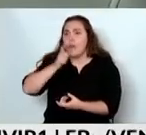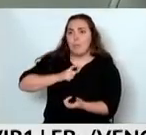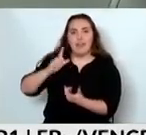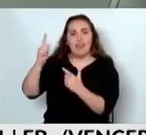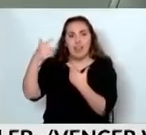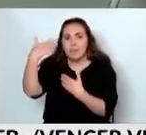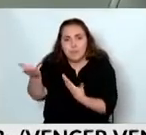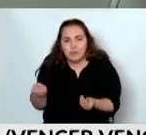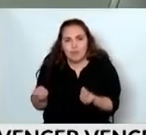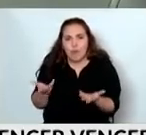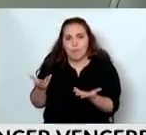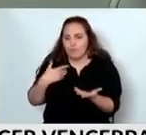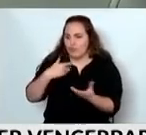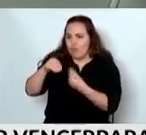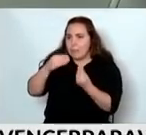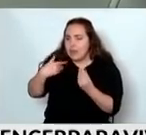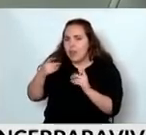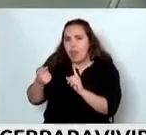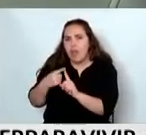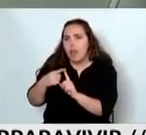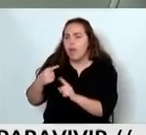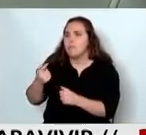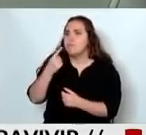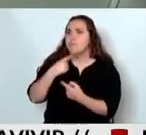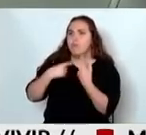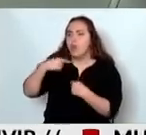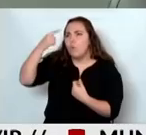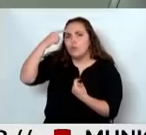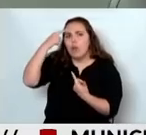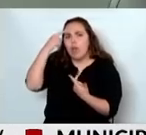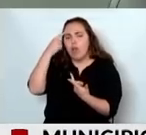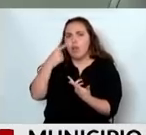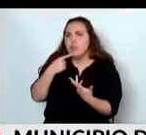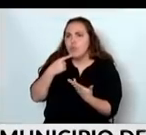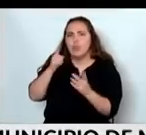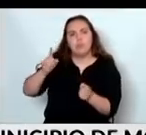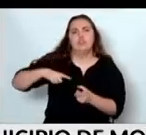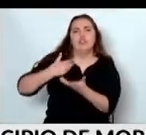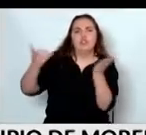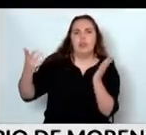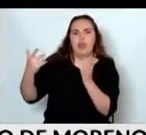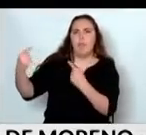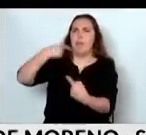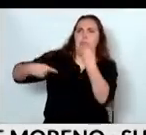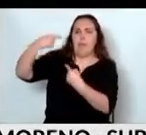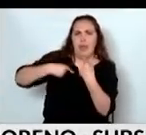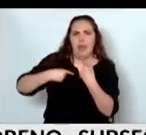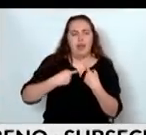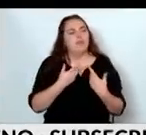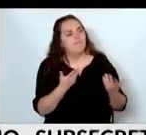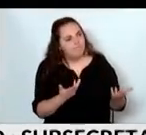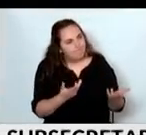pero ¿qué es lo...? Y no solo las preguntas que vos te planteas, sino las que la sociedad misma te tira encima de la cabeza. Claro, lo que vos te decís, ¿qué no hice?